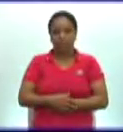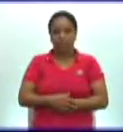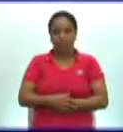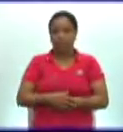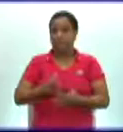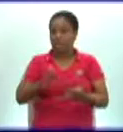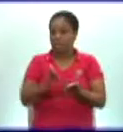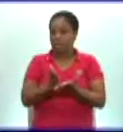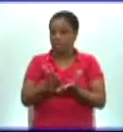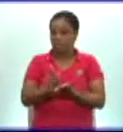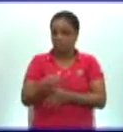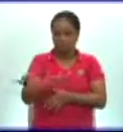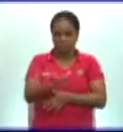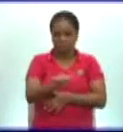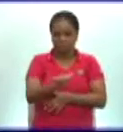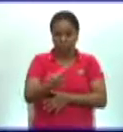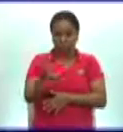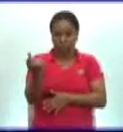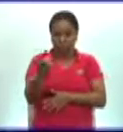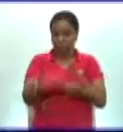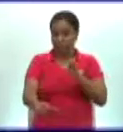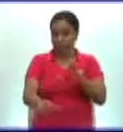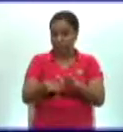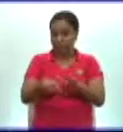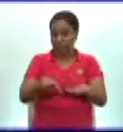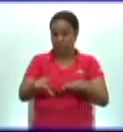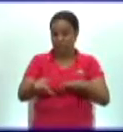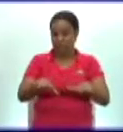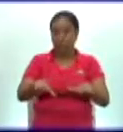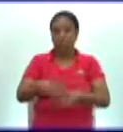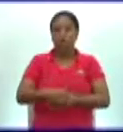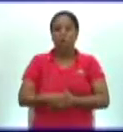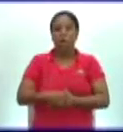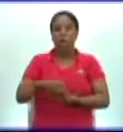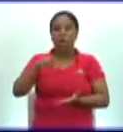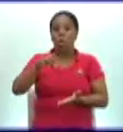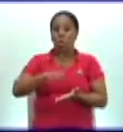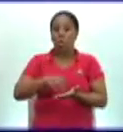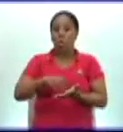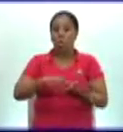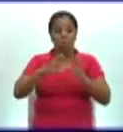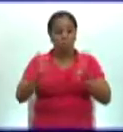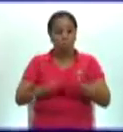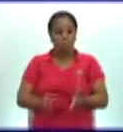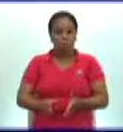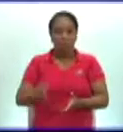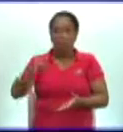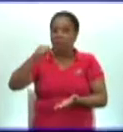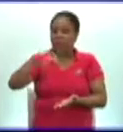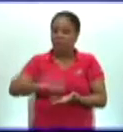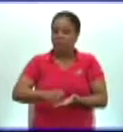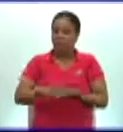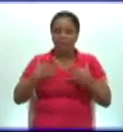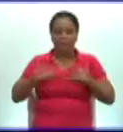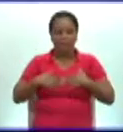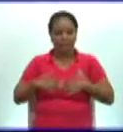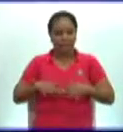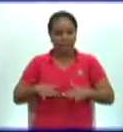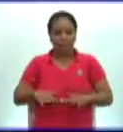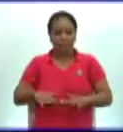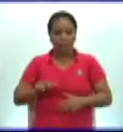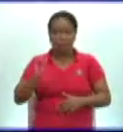Estudiamos también la primera ley del movimiento, donde un cuerpo permanece en reposo o en